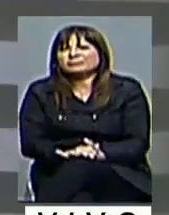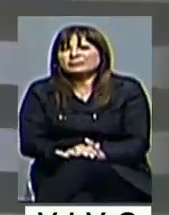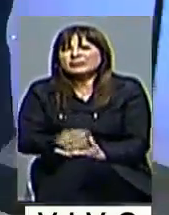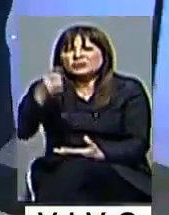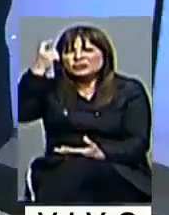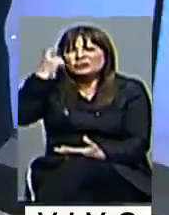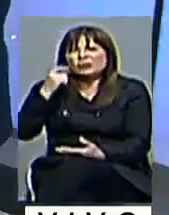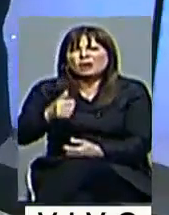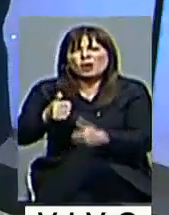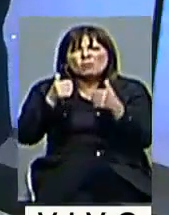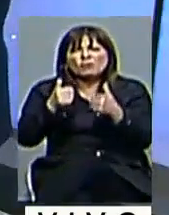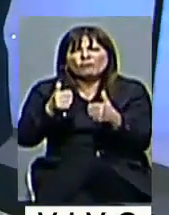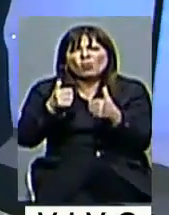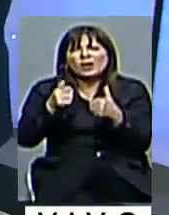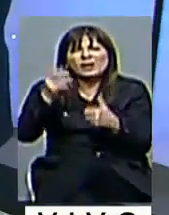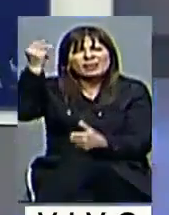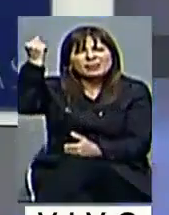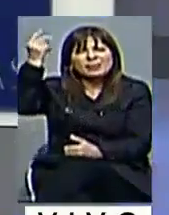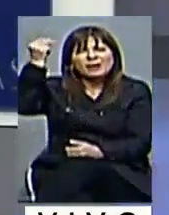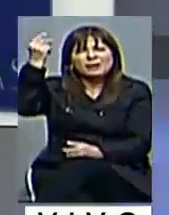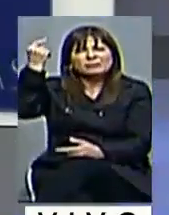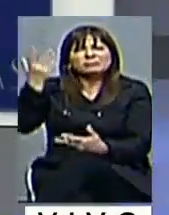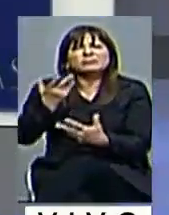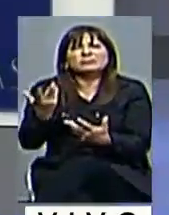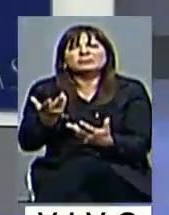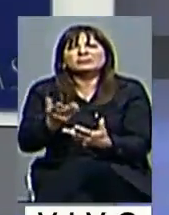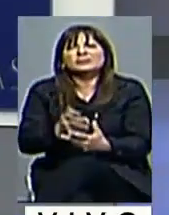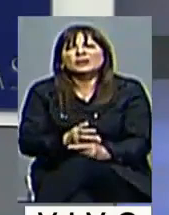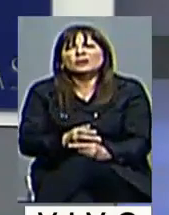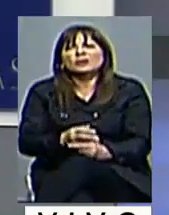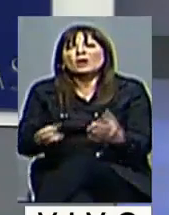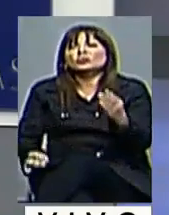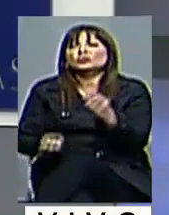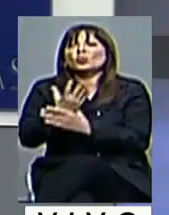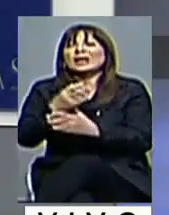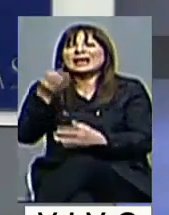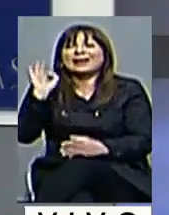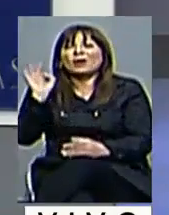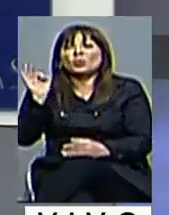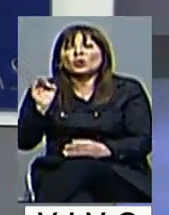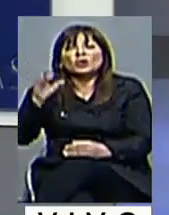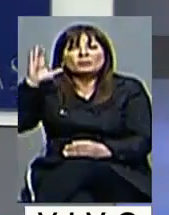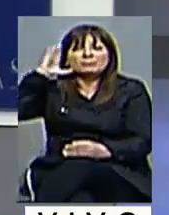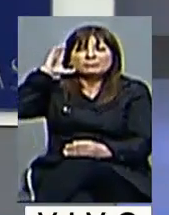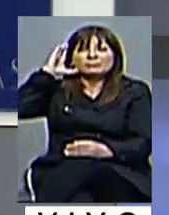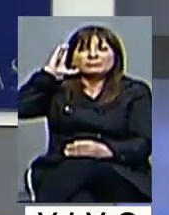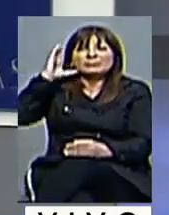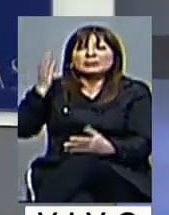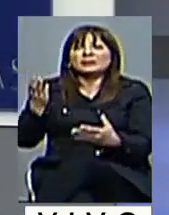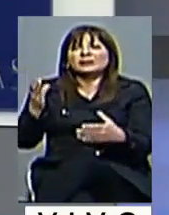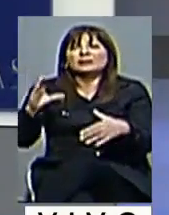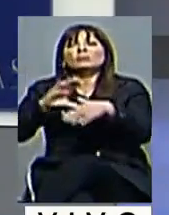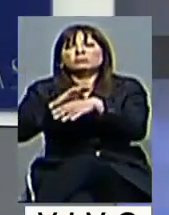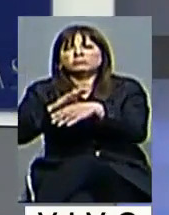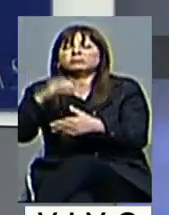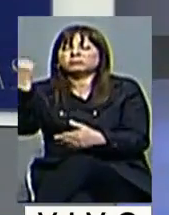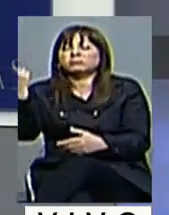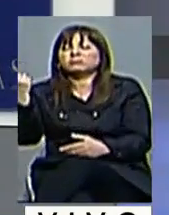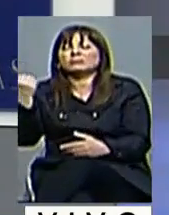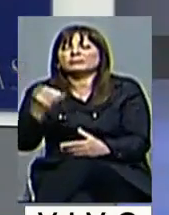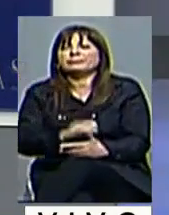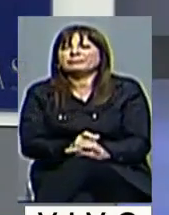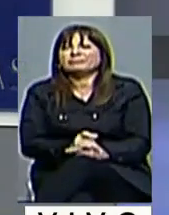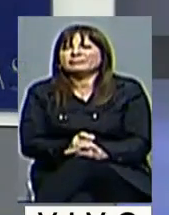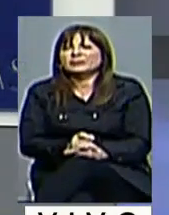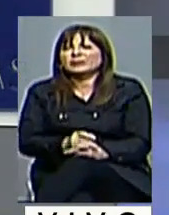fue una muy buena idea, efectivamente, que surge de la reunión entre la presidenta Bachelet y el presidente electo, Sebastián